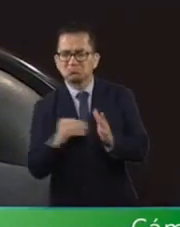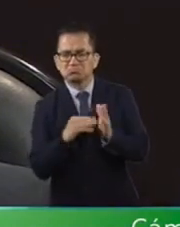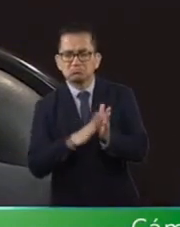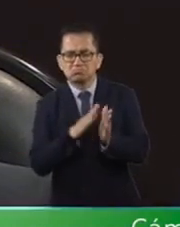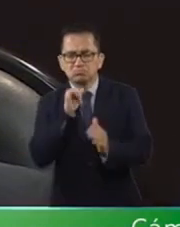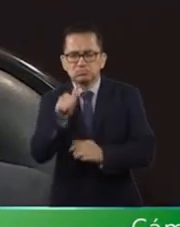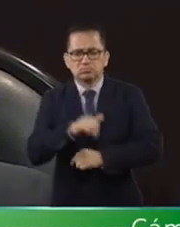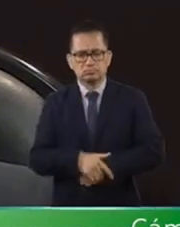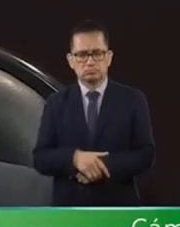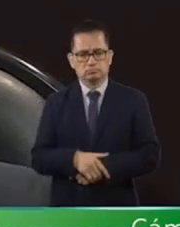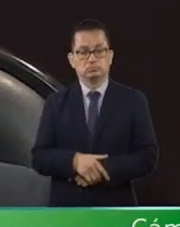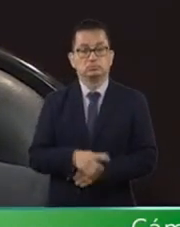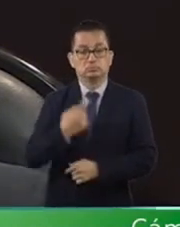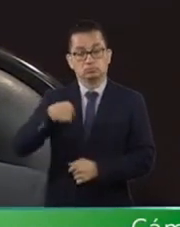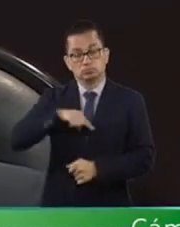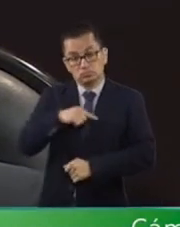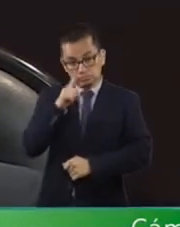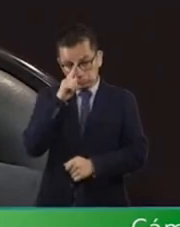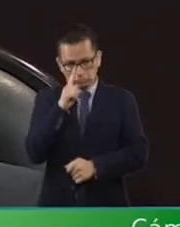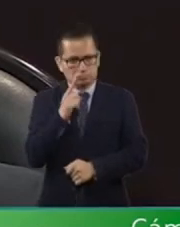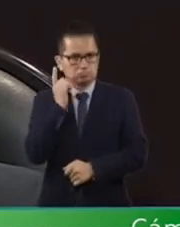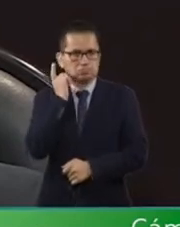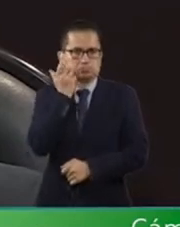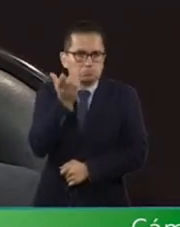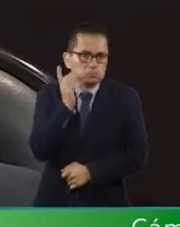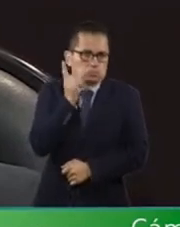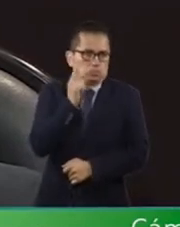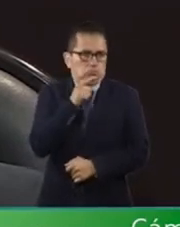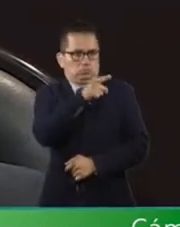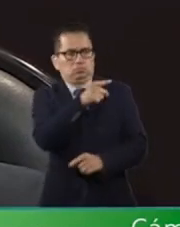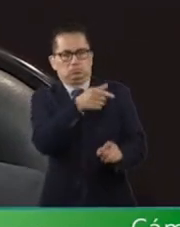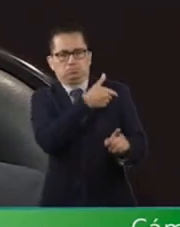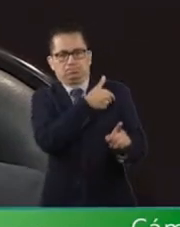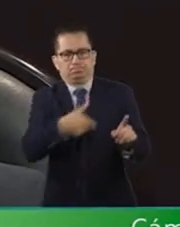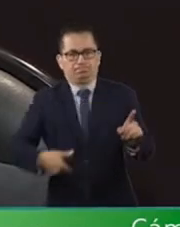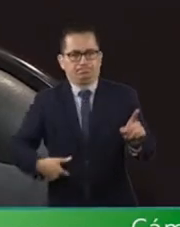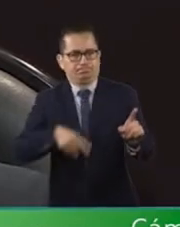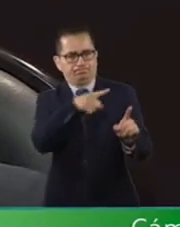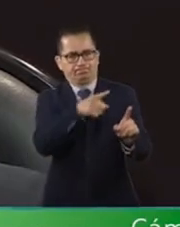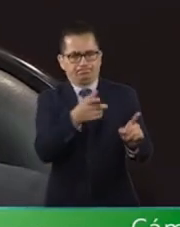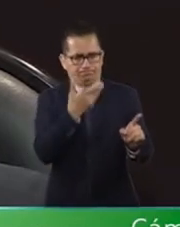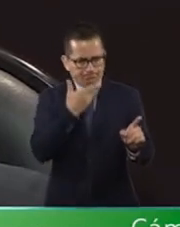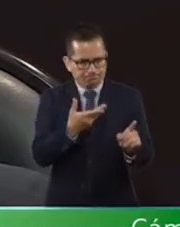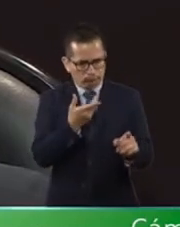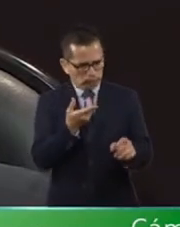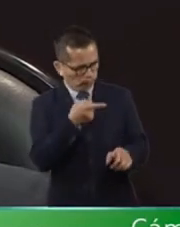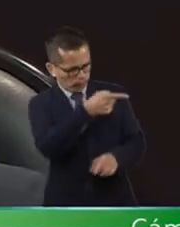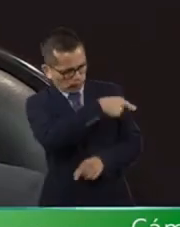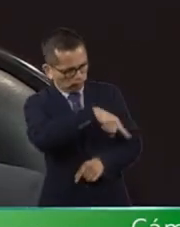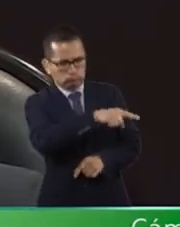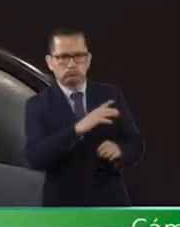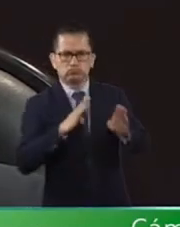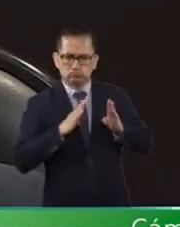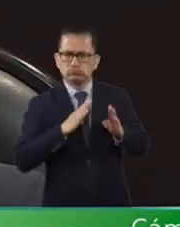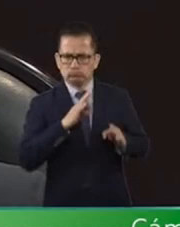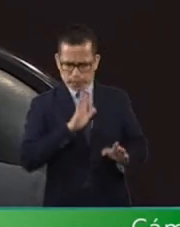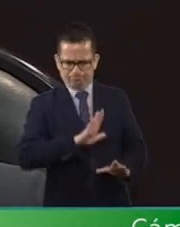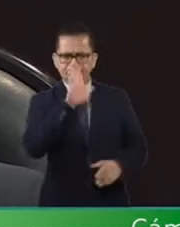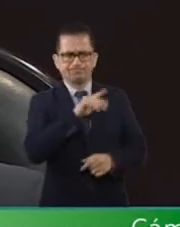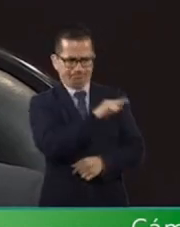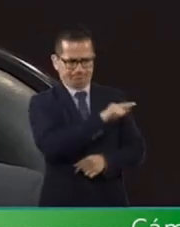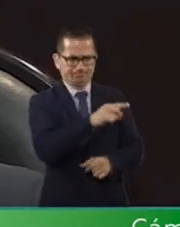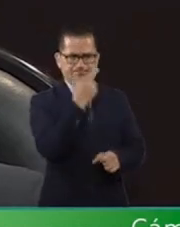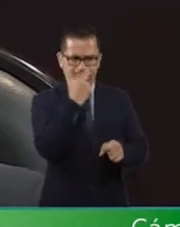el Ejecutivo actuara frente a la presunta responsabilidad de elementos militares en casos como los de